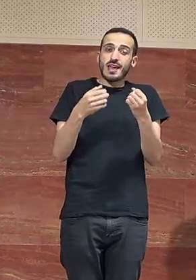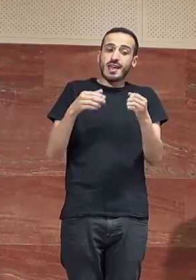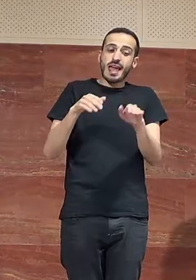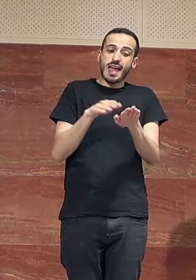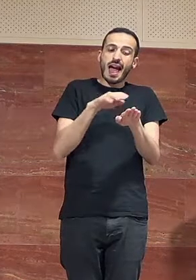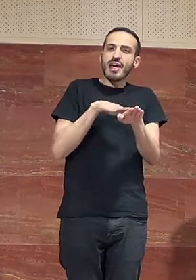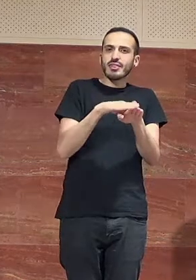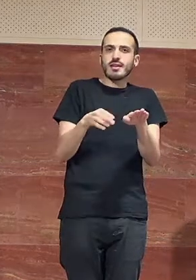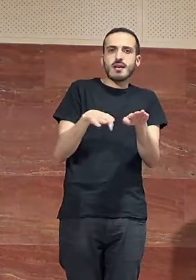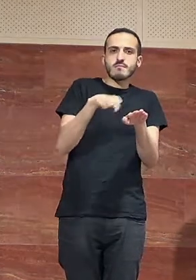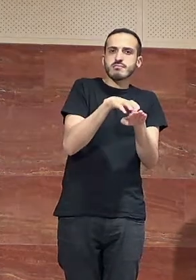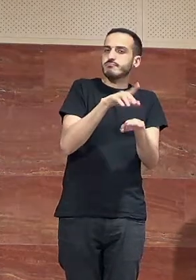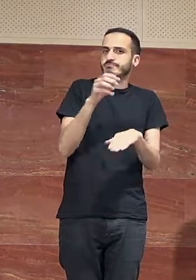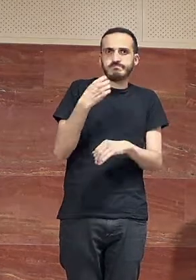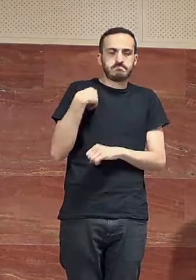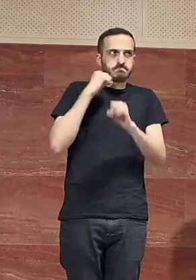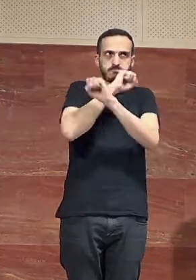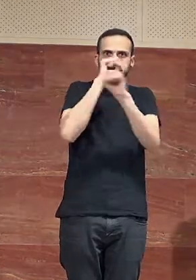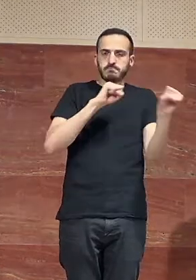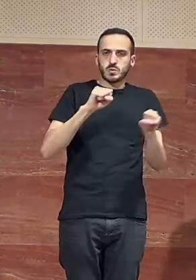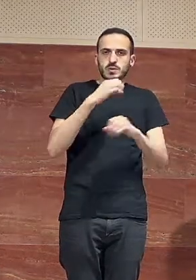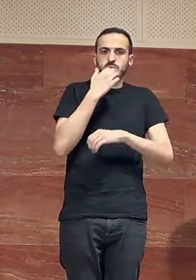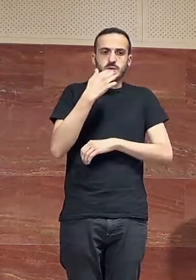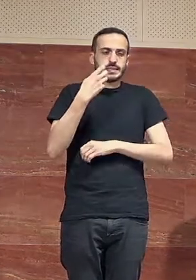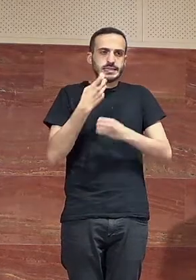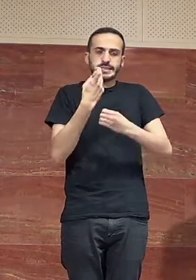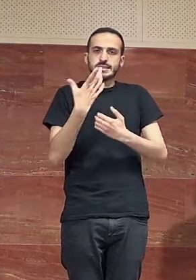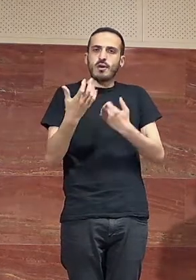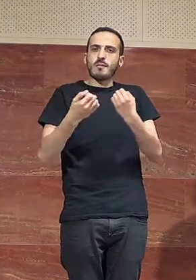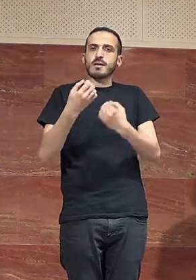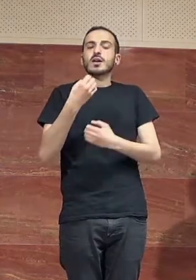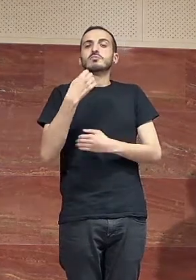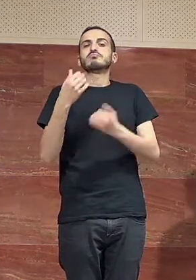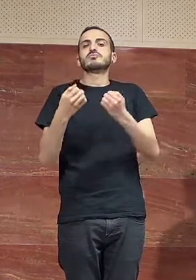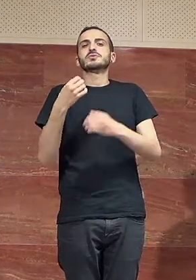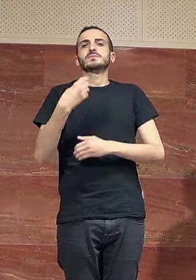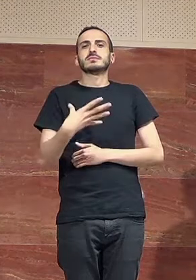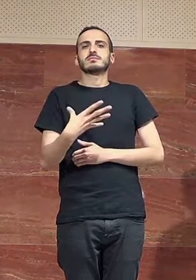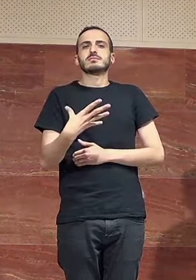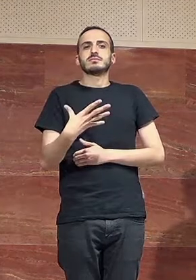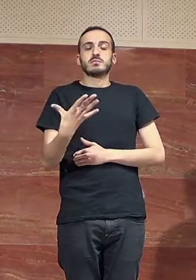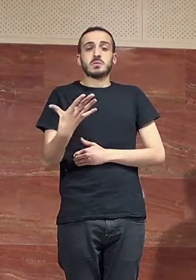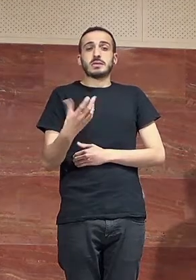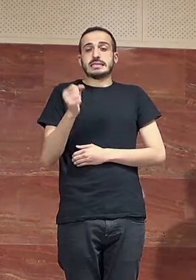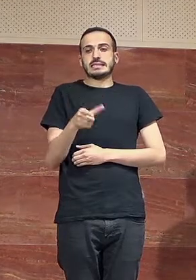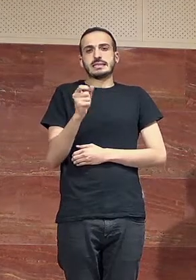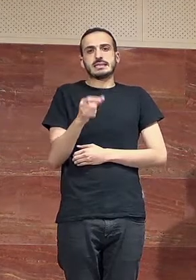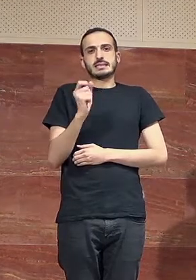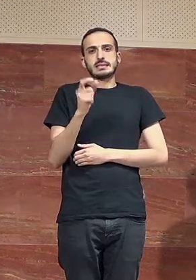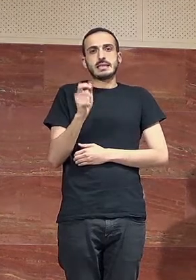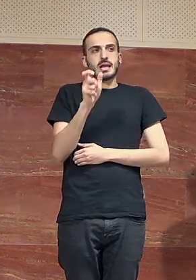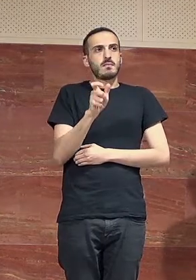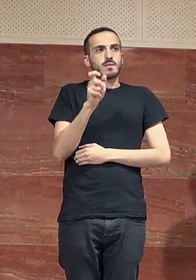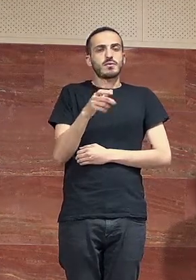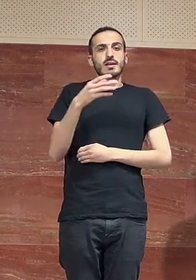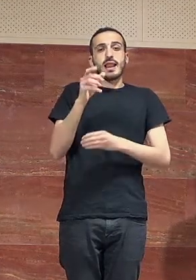tiempo trabajando aquí que es impensable, ¿no? Tendría que ser algo muy grave para que yo lo hiciera. Pero bueno, eso no está en el común de las conciencias de la gente que habita la ciudad,